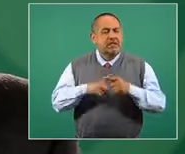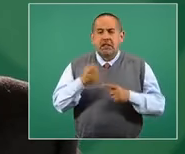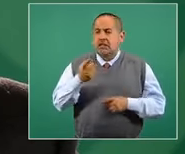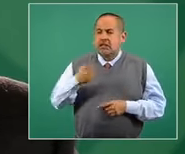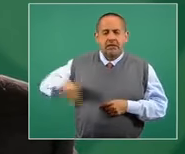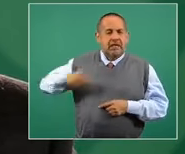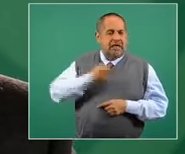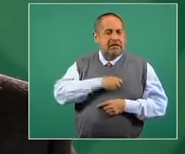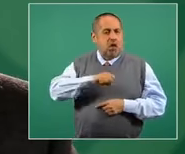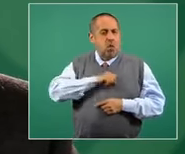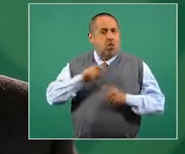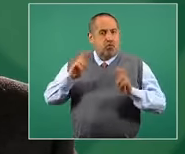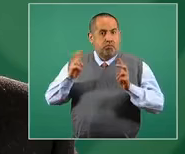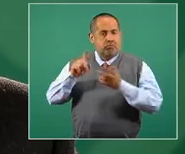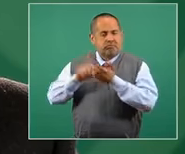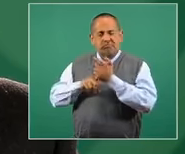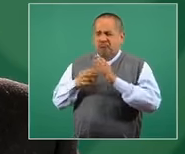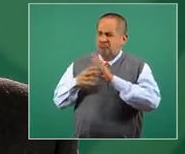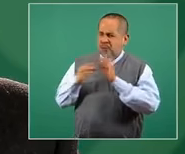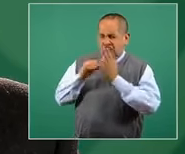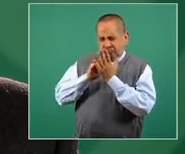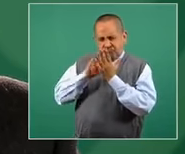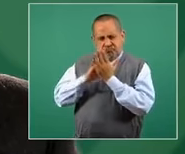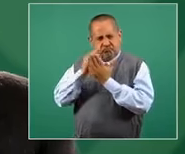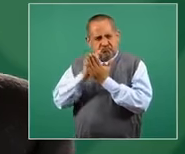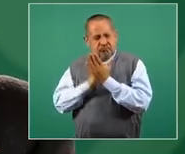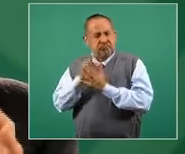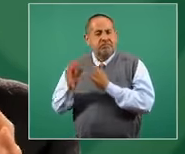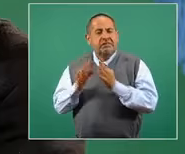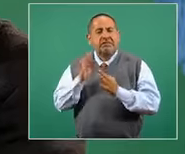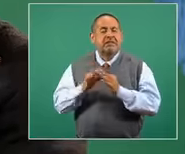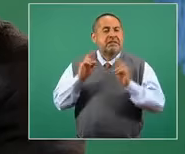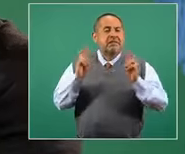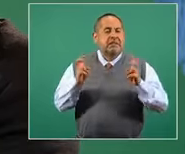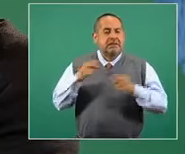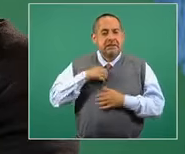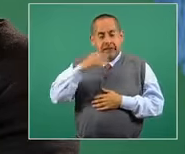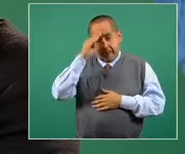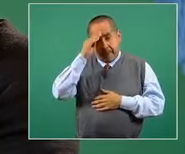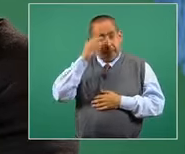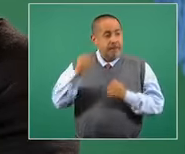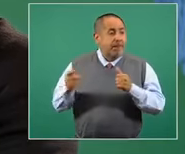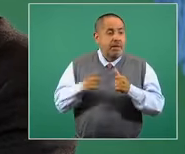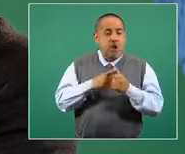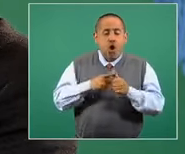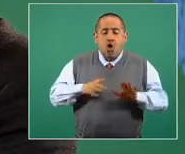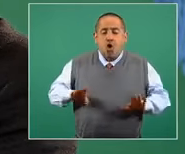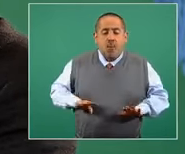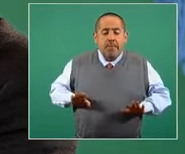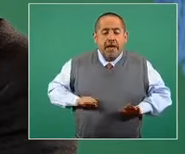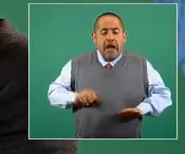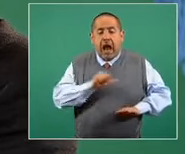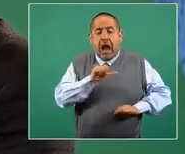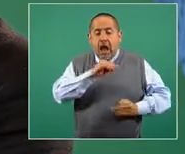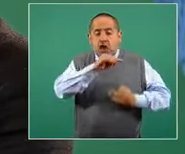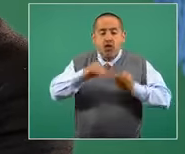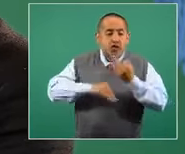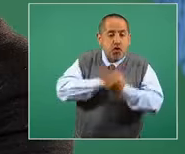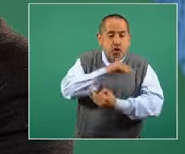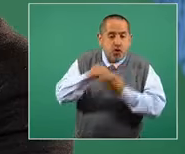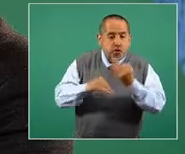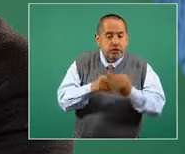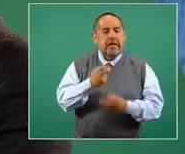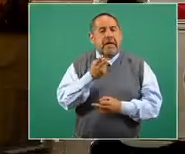un fundamento técnico muy acabado, que pensar en el bien colectivo es la manera óptima de asignar